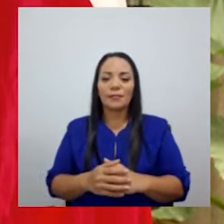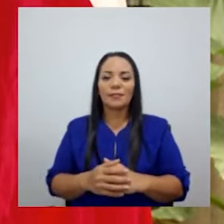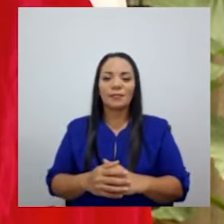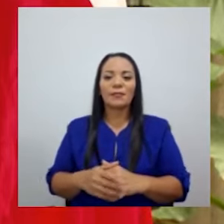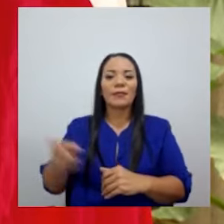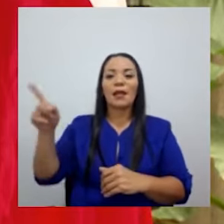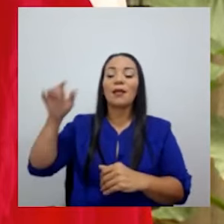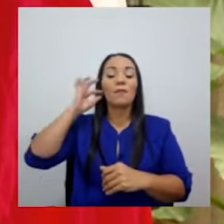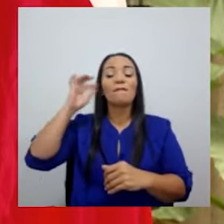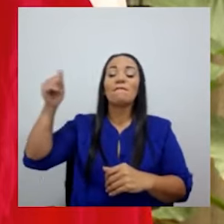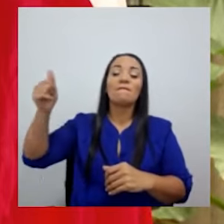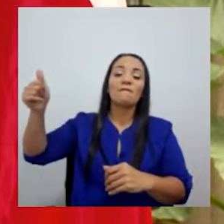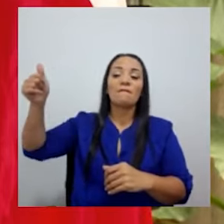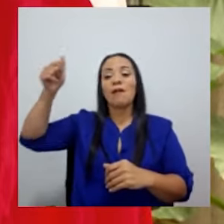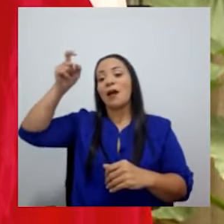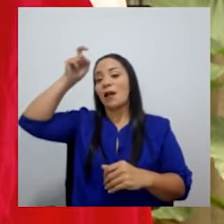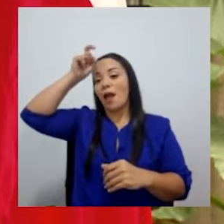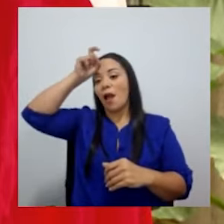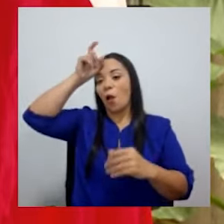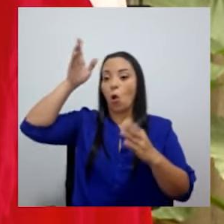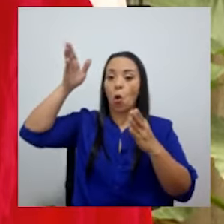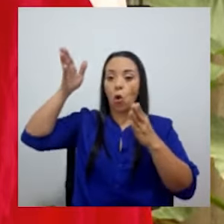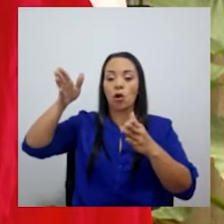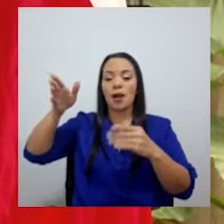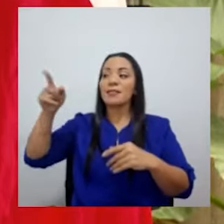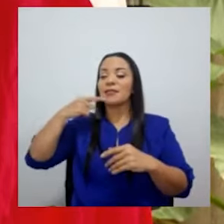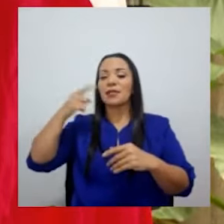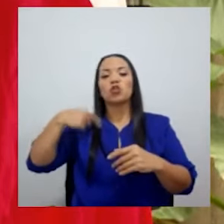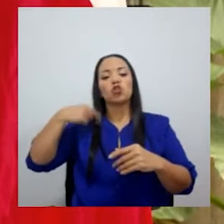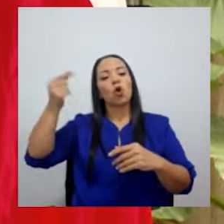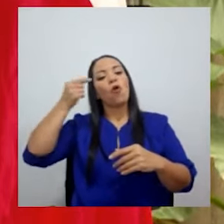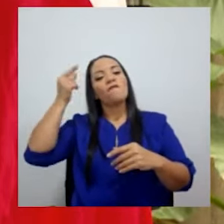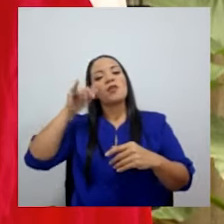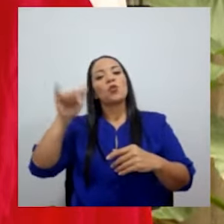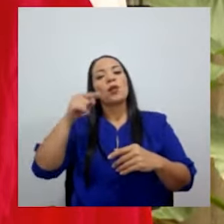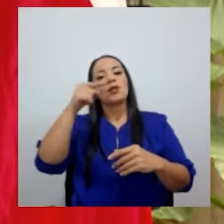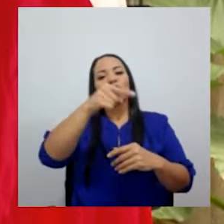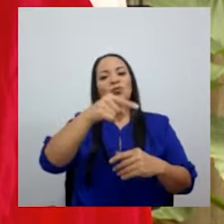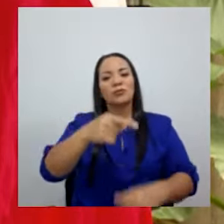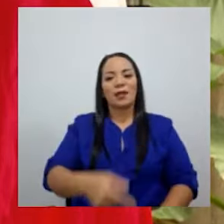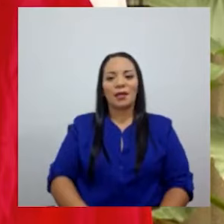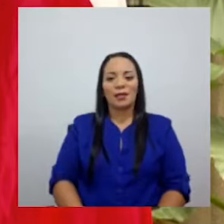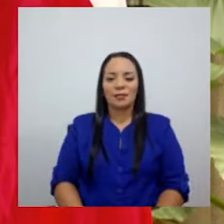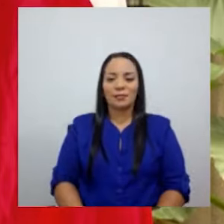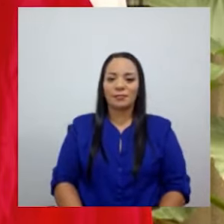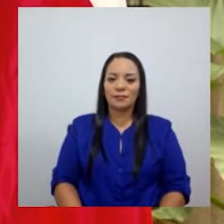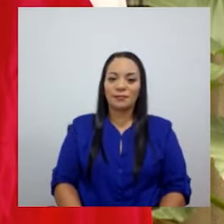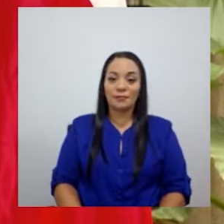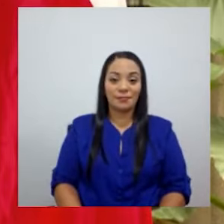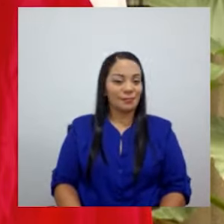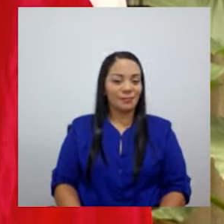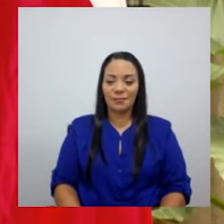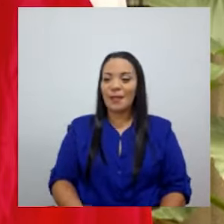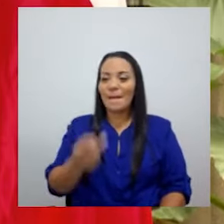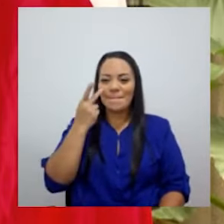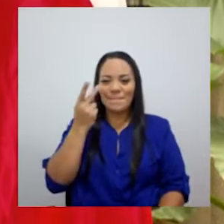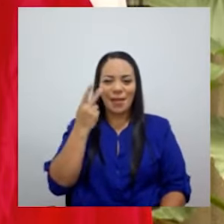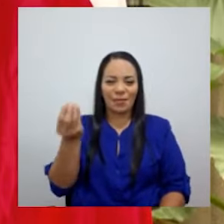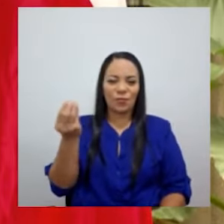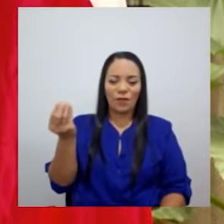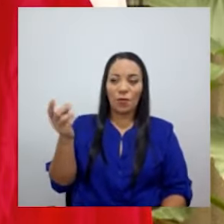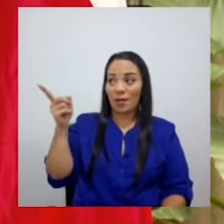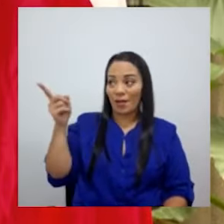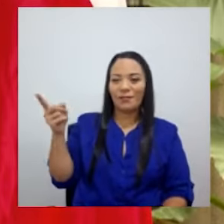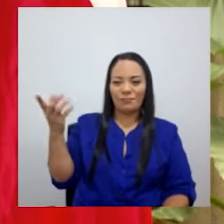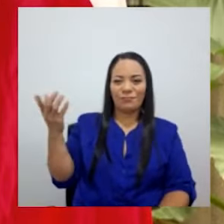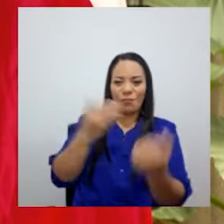Faraona, diciendo: yo gobierno tanto como usted. Vean qué clase de poder tiene, que le pide